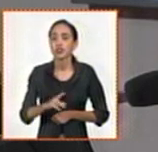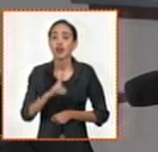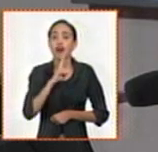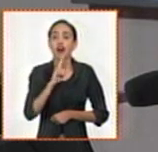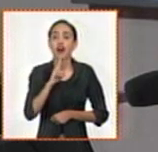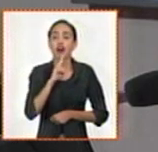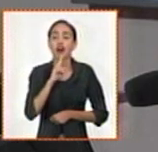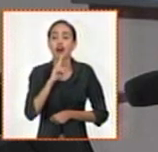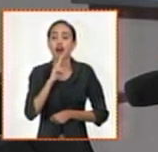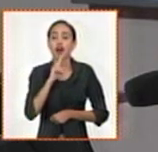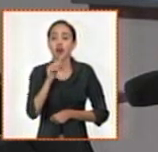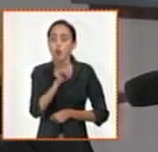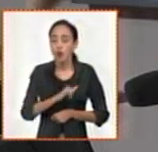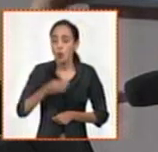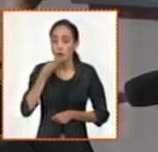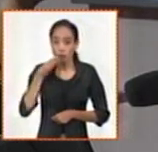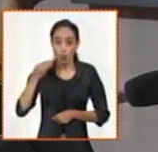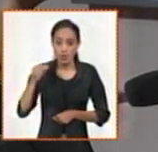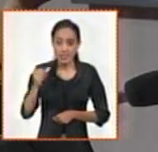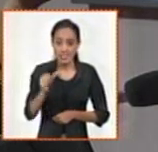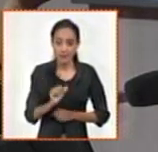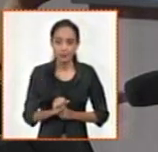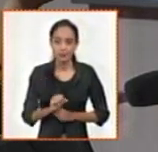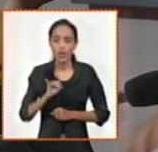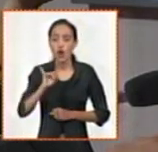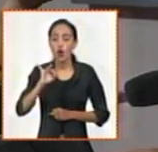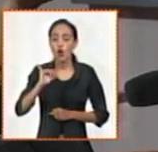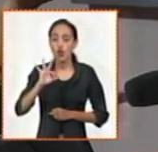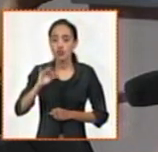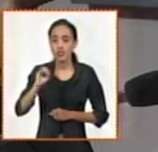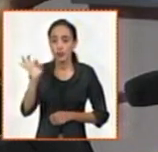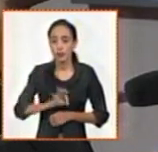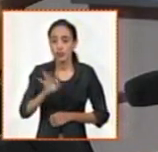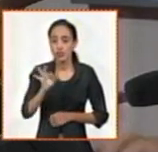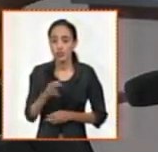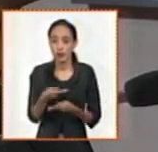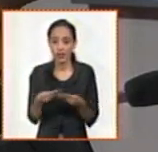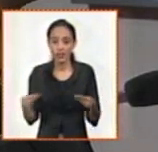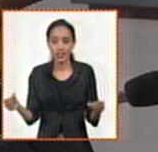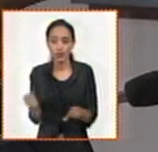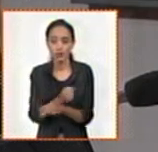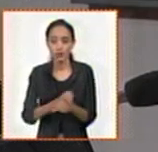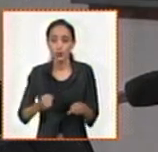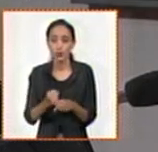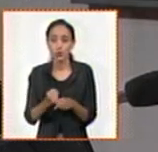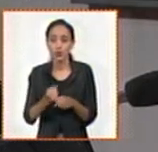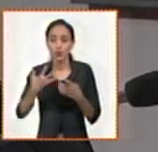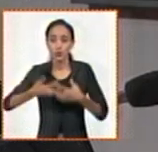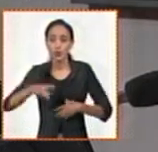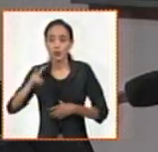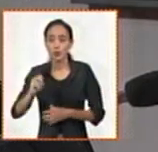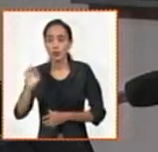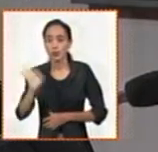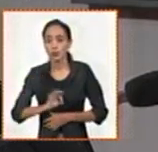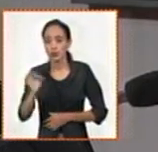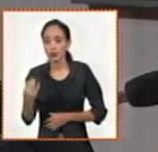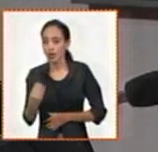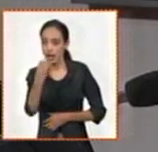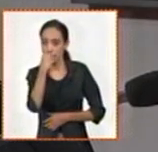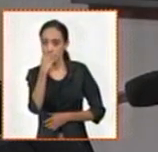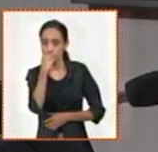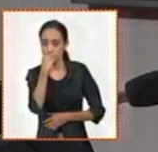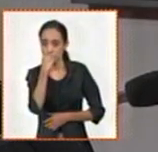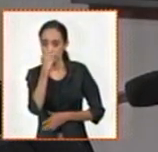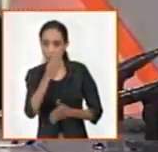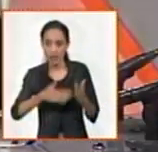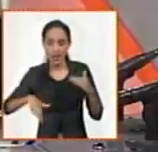sistemas de riego, claro, que utiliza el 80% de la tierra y produce 20% de alimentos que se consumen